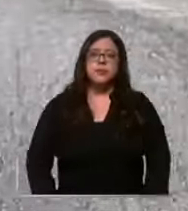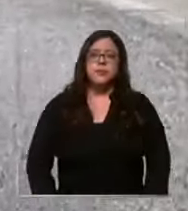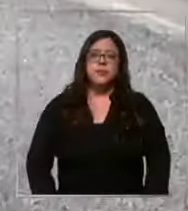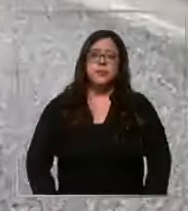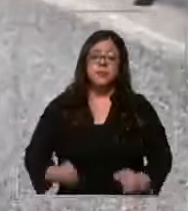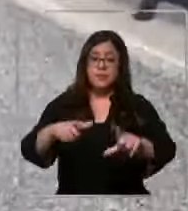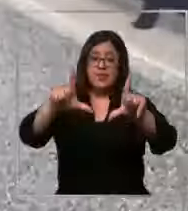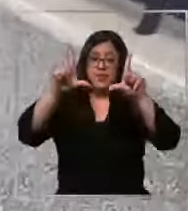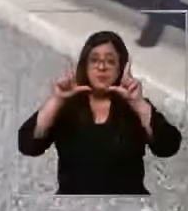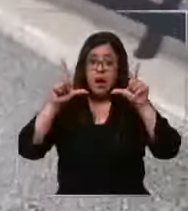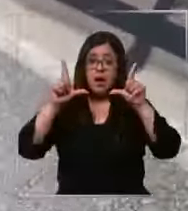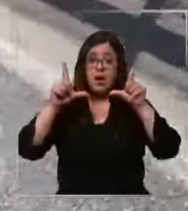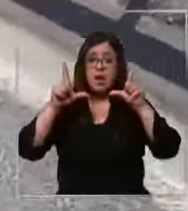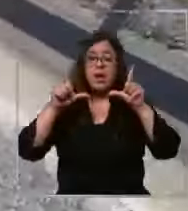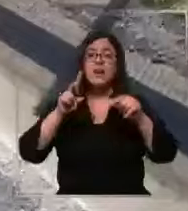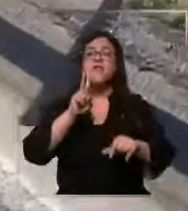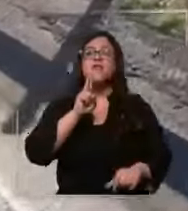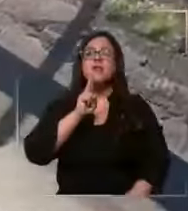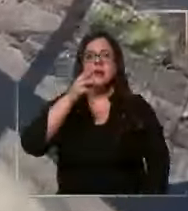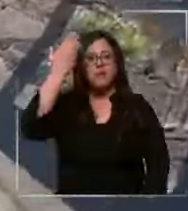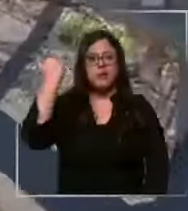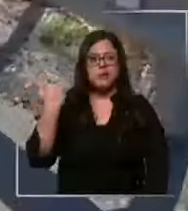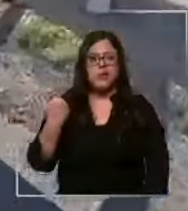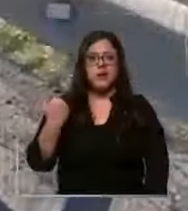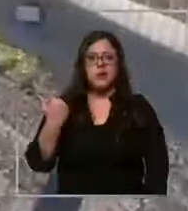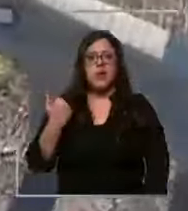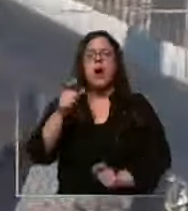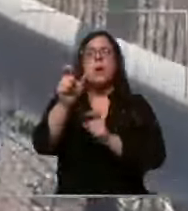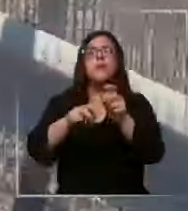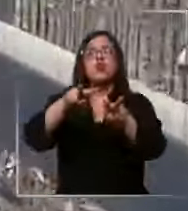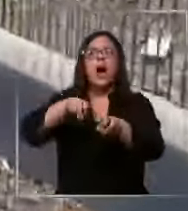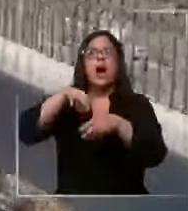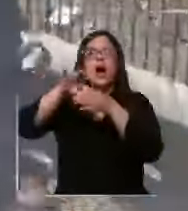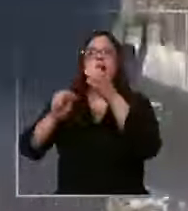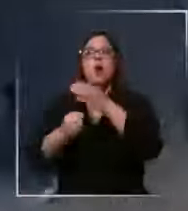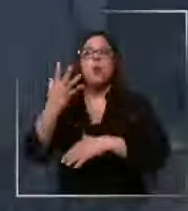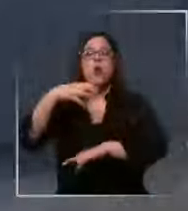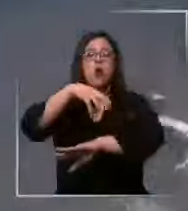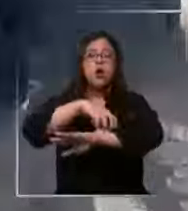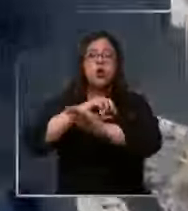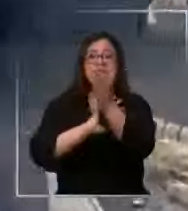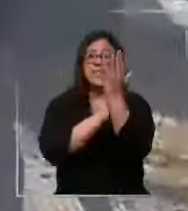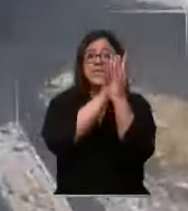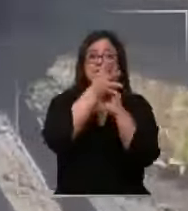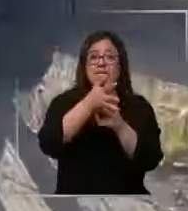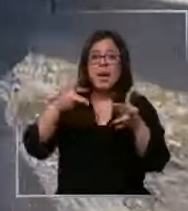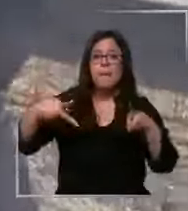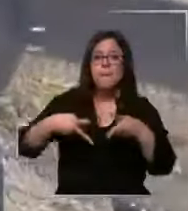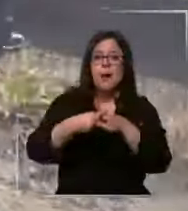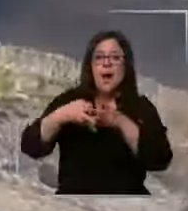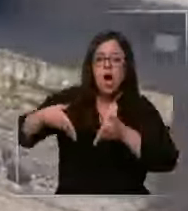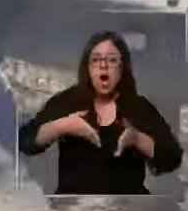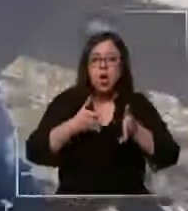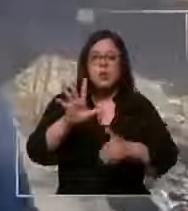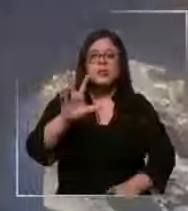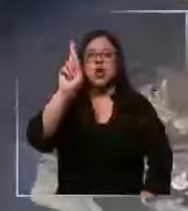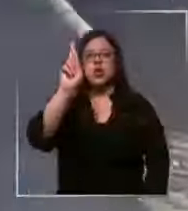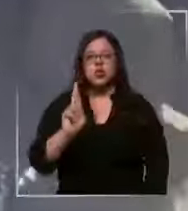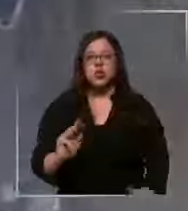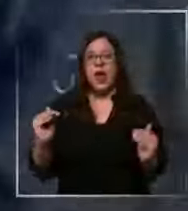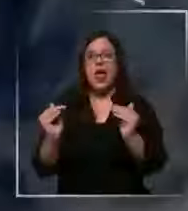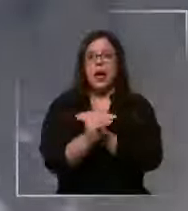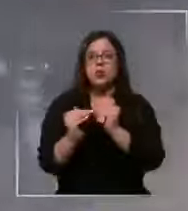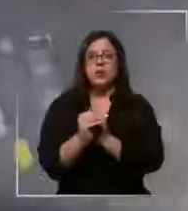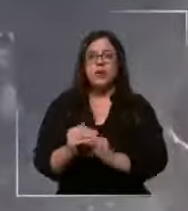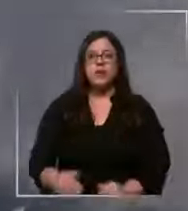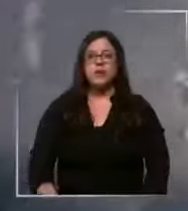Estas imágenes se registraron el viernes pasado cuando agricultores de la región de la Araucanía cortaron la ruta 5 Sur.